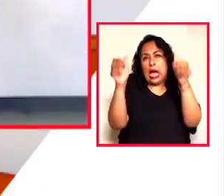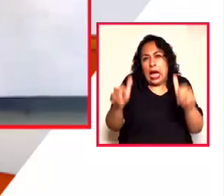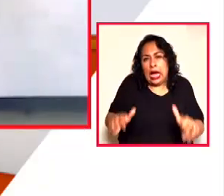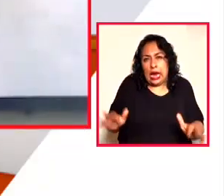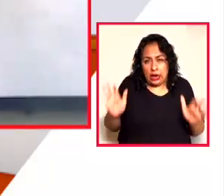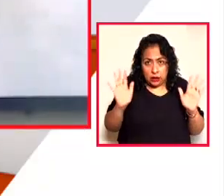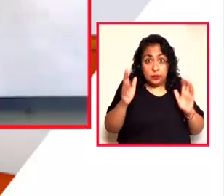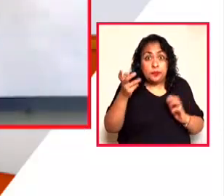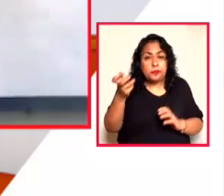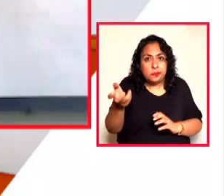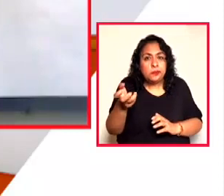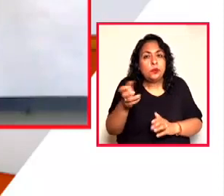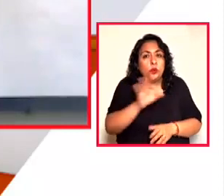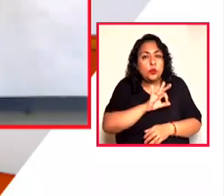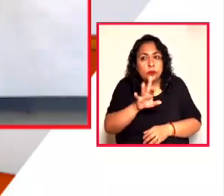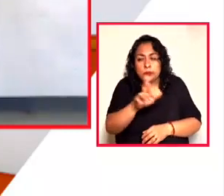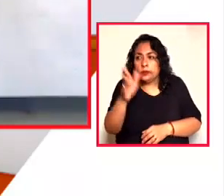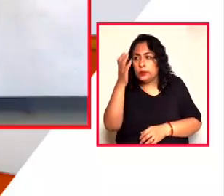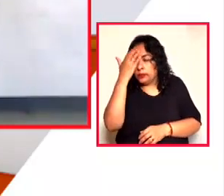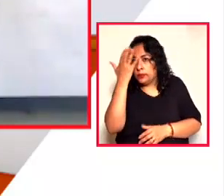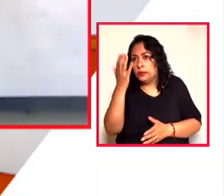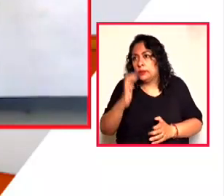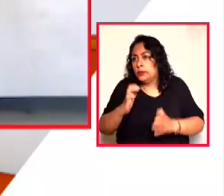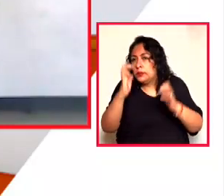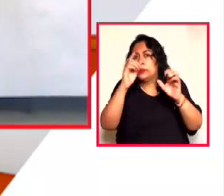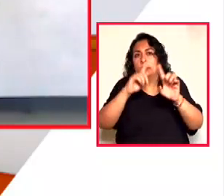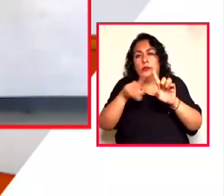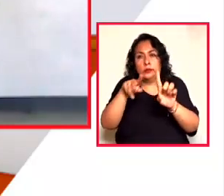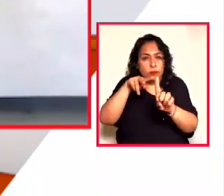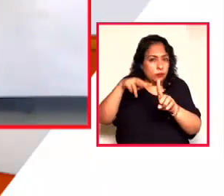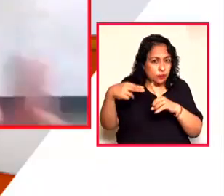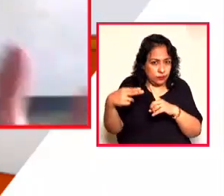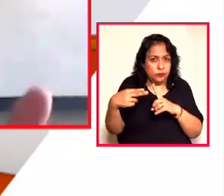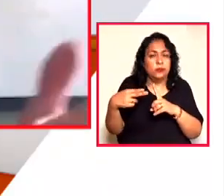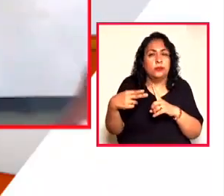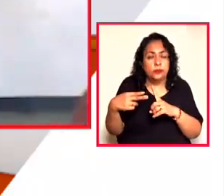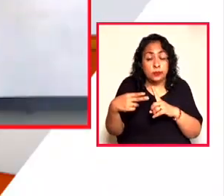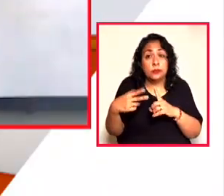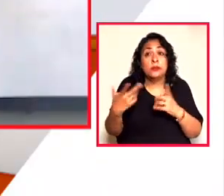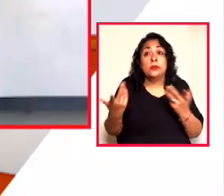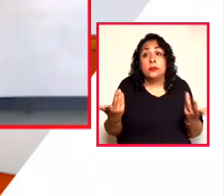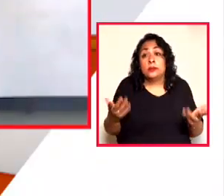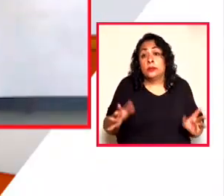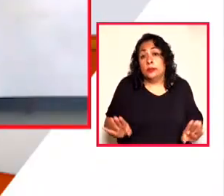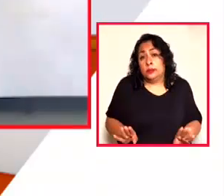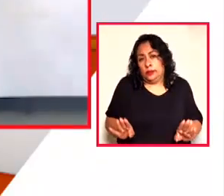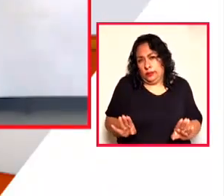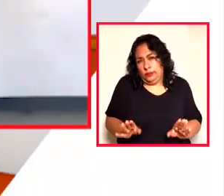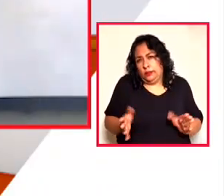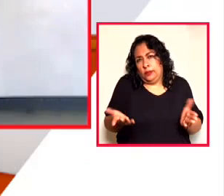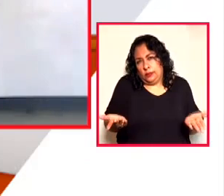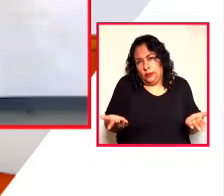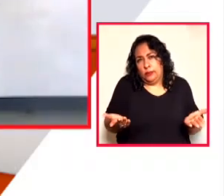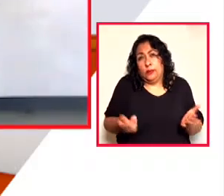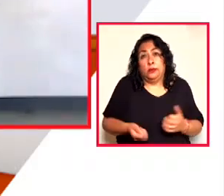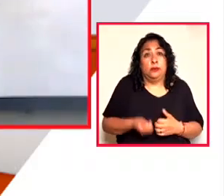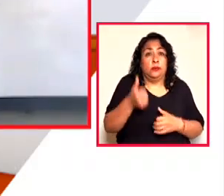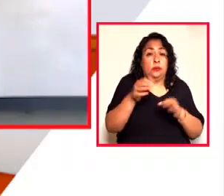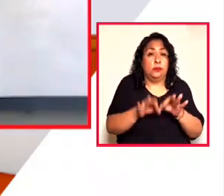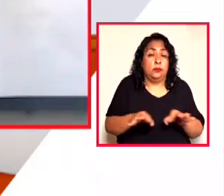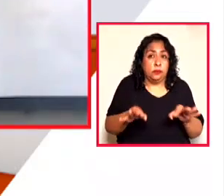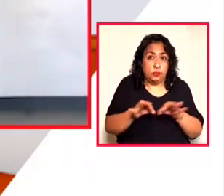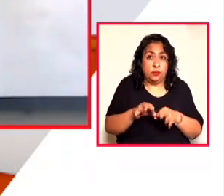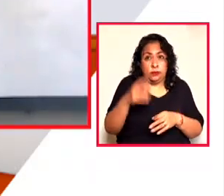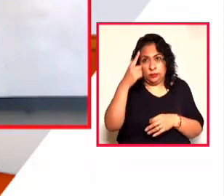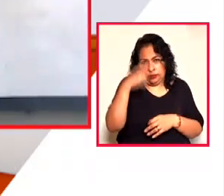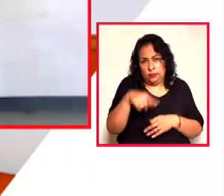pues reconocer esos edificios de otra manera. Y la condición, digamos, o la premisa con la que se parte para hacer